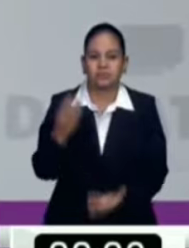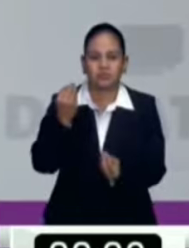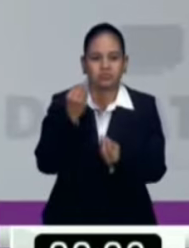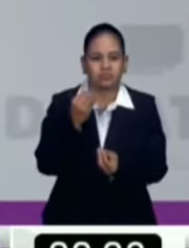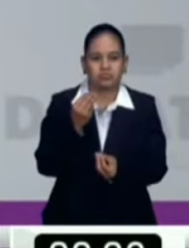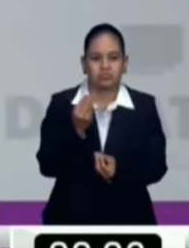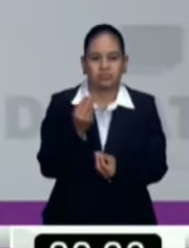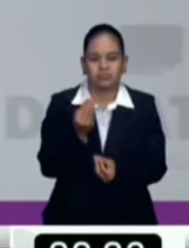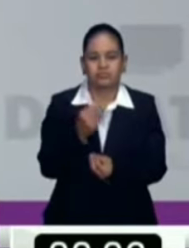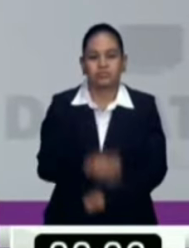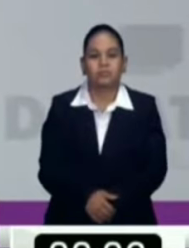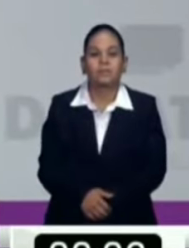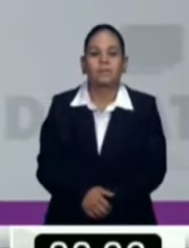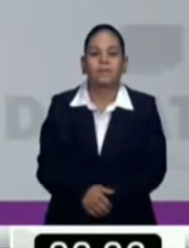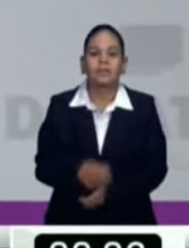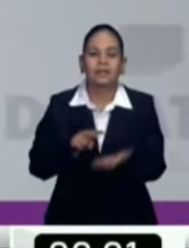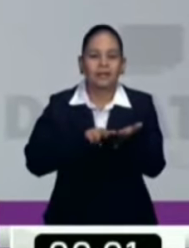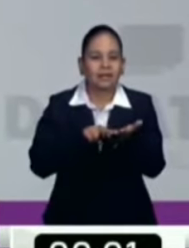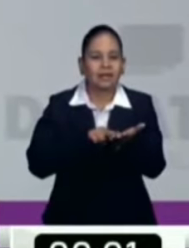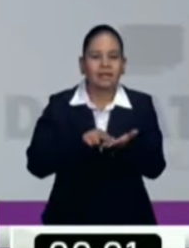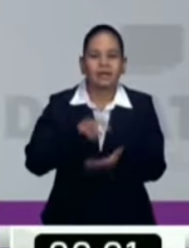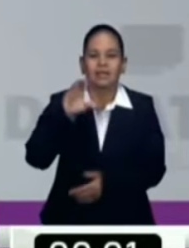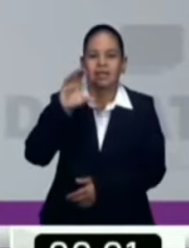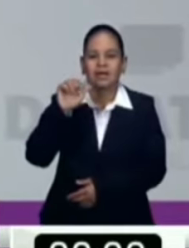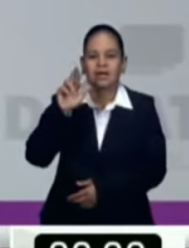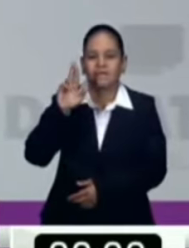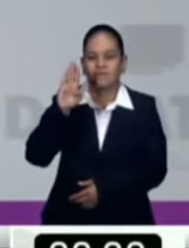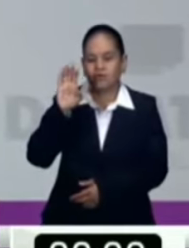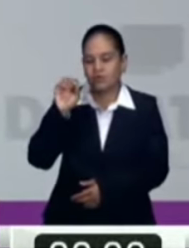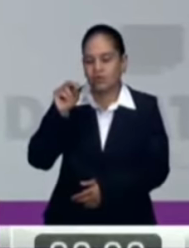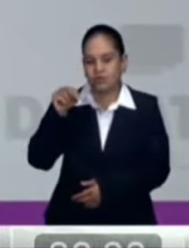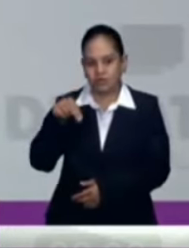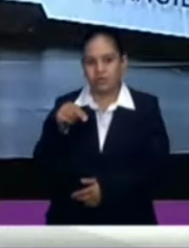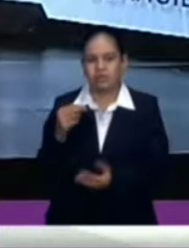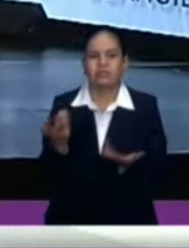García después de que supo del despojo que usted le hizo. Gracias.